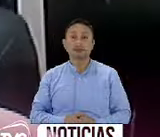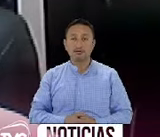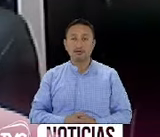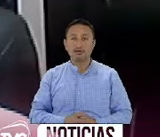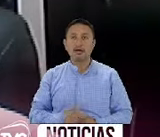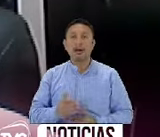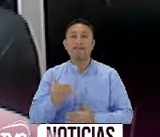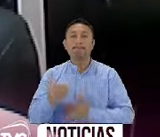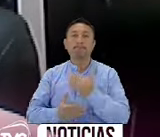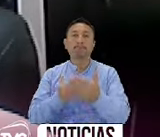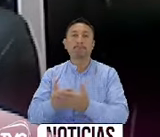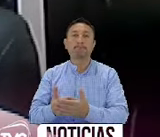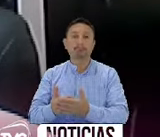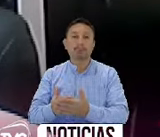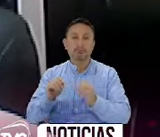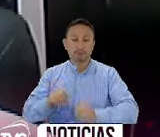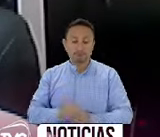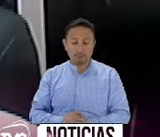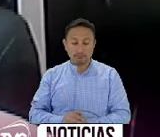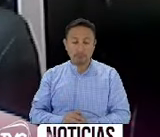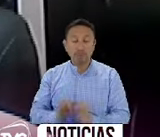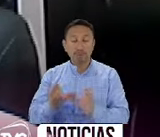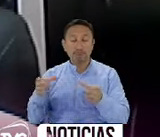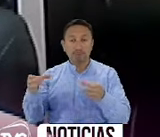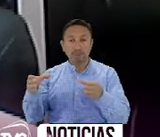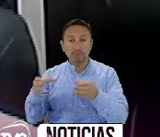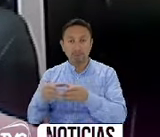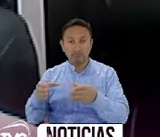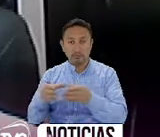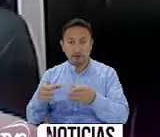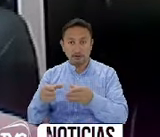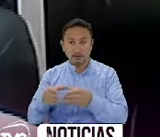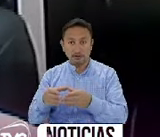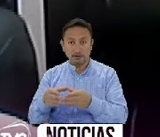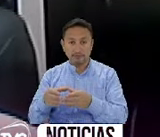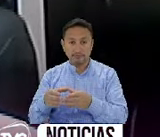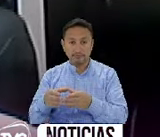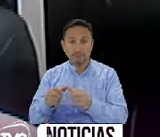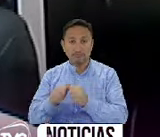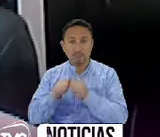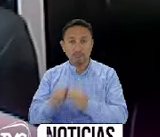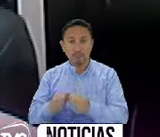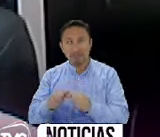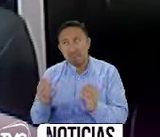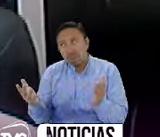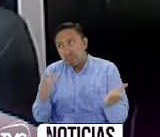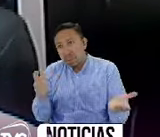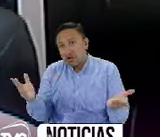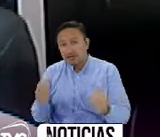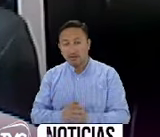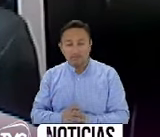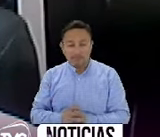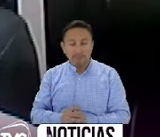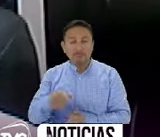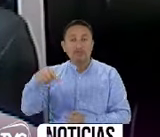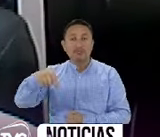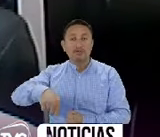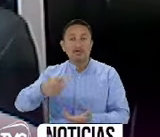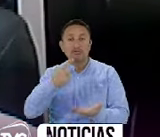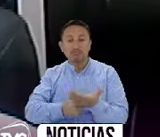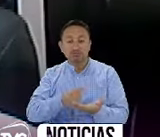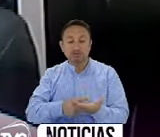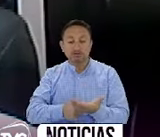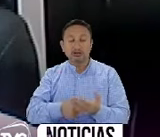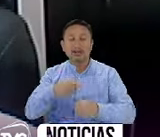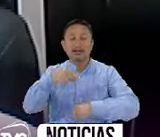Llega definitivamente a la comisión, que sea una permanente o una ocasional. Esta debe tratarla en el plazo más